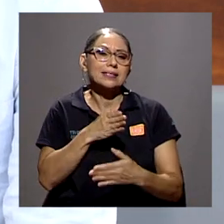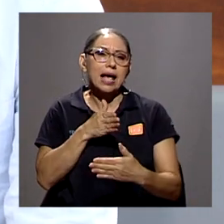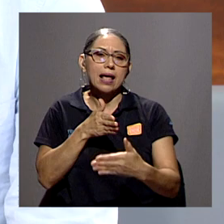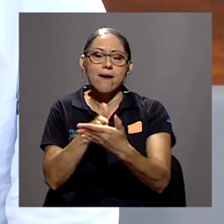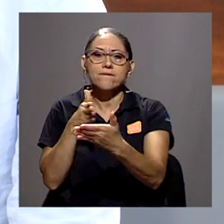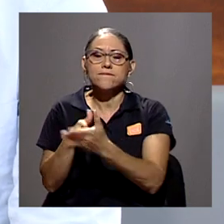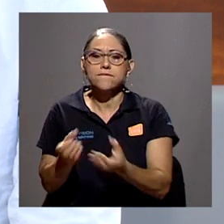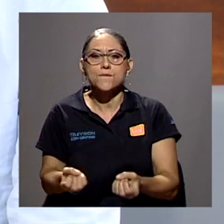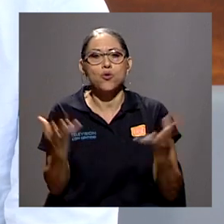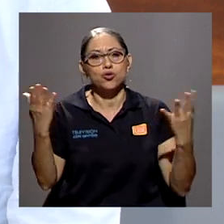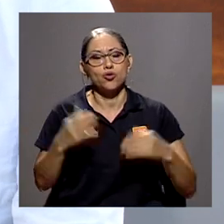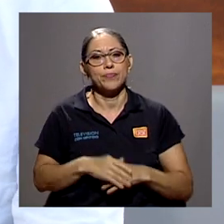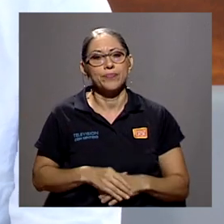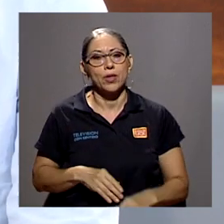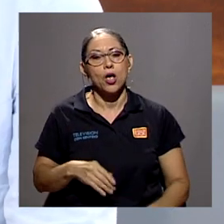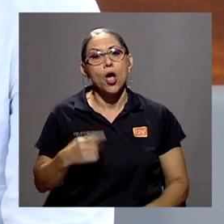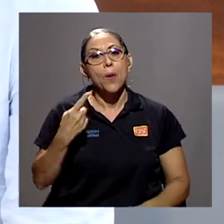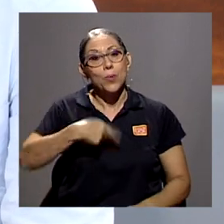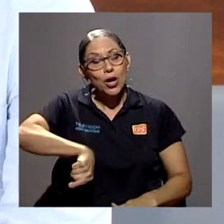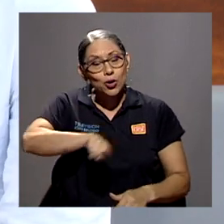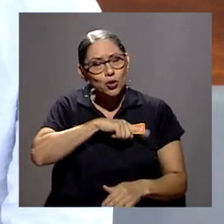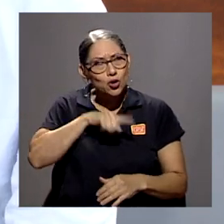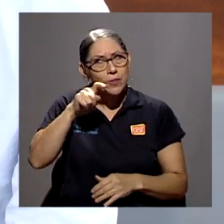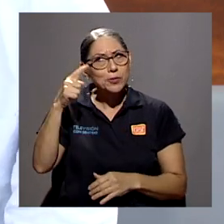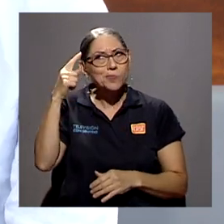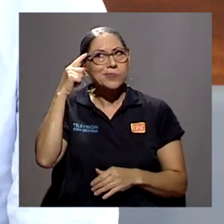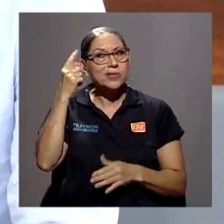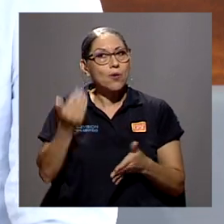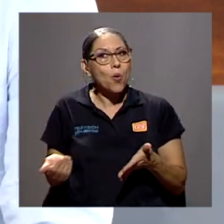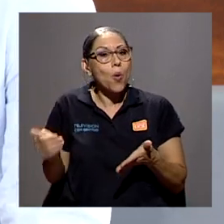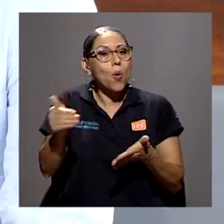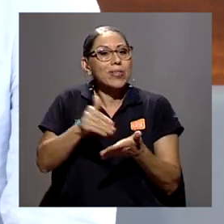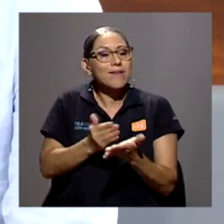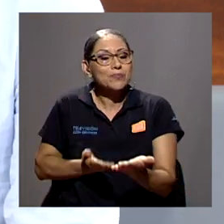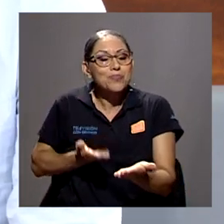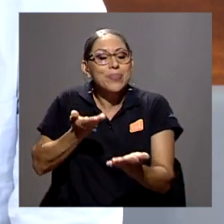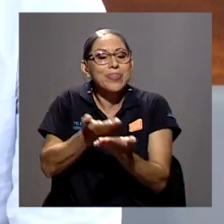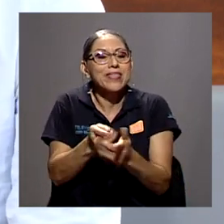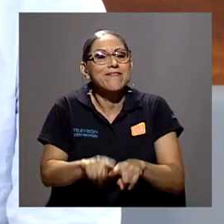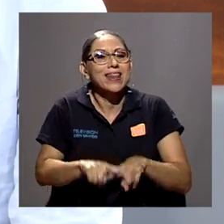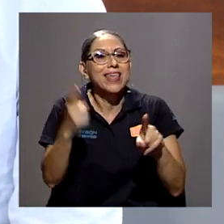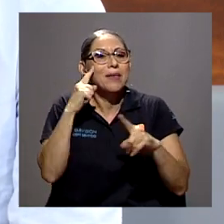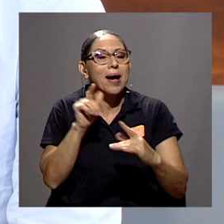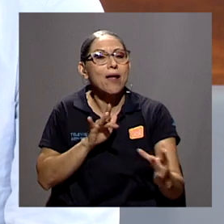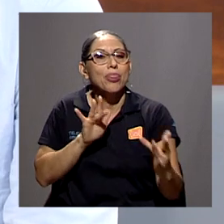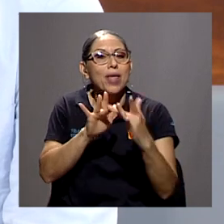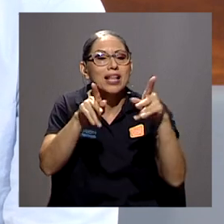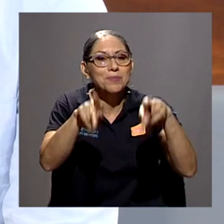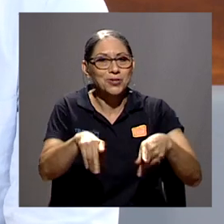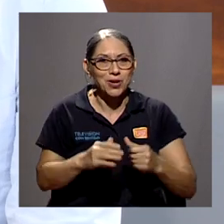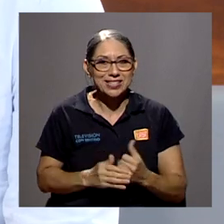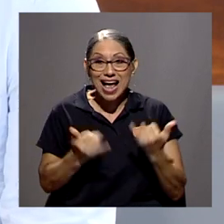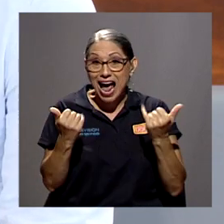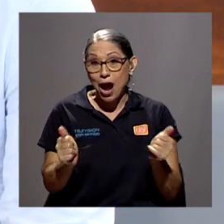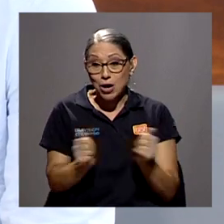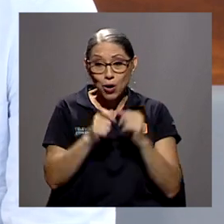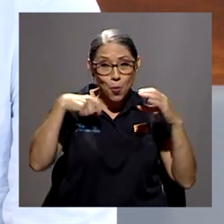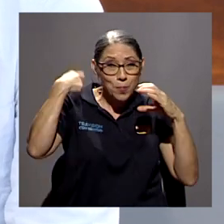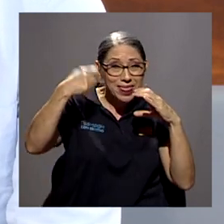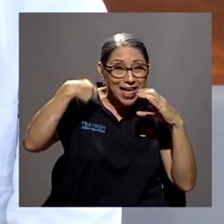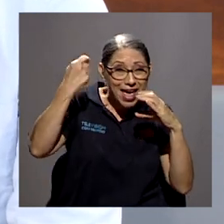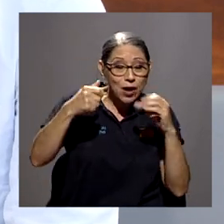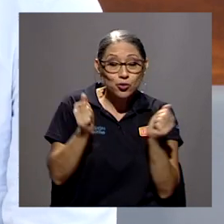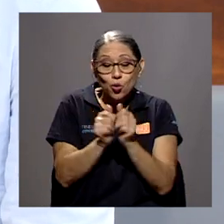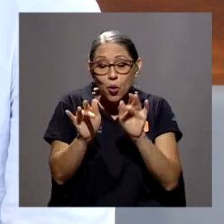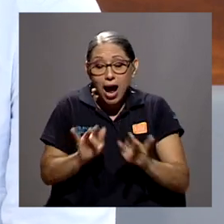porque hemos tenido que repensar las maneras de llegarle a las personas con toda la cuestión de los vídeos y tener que hacer audio